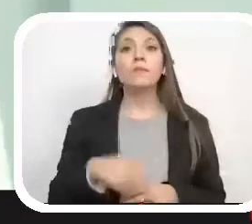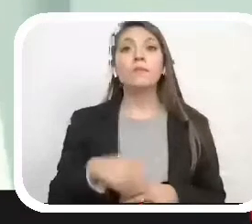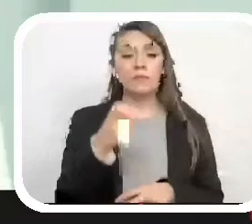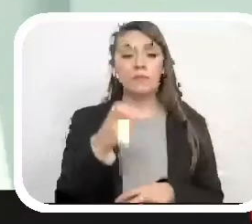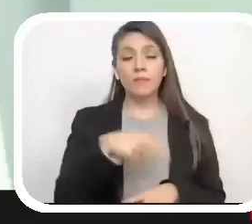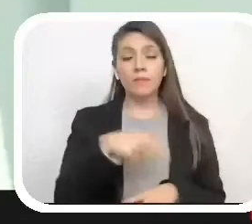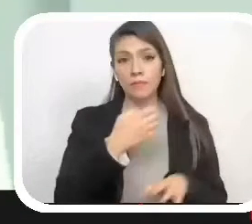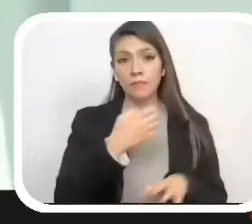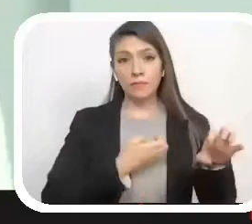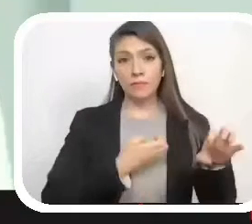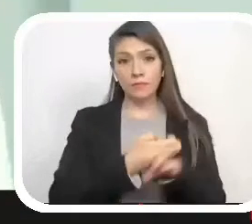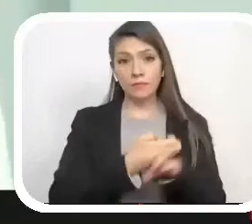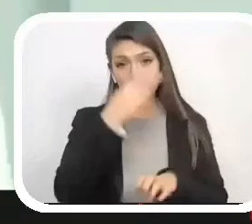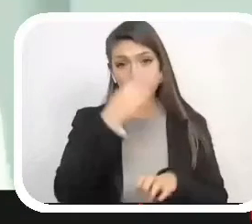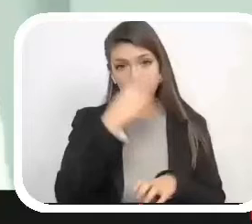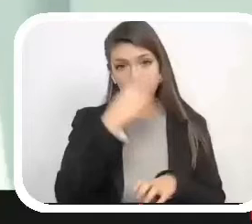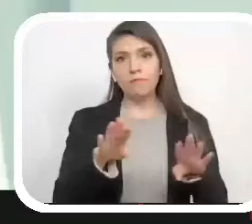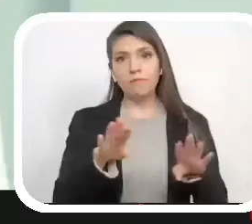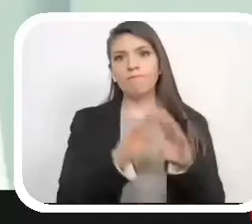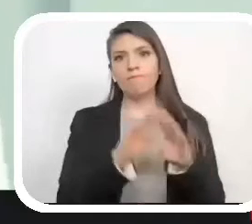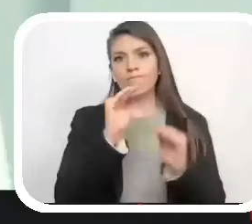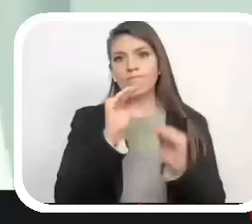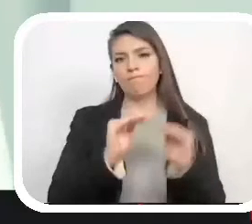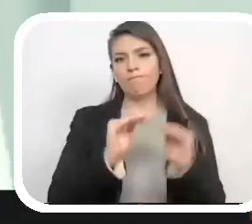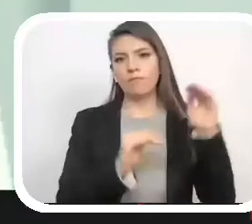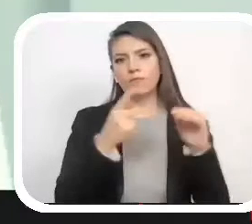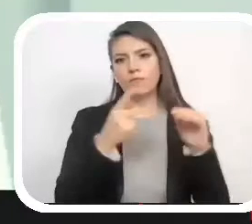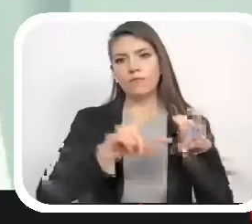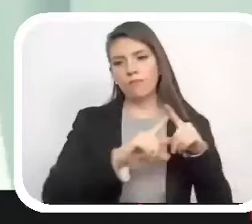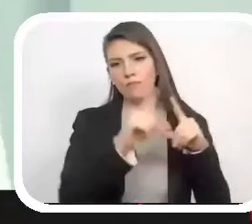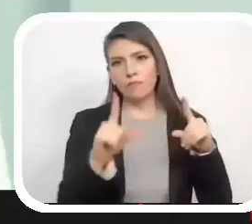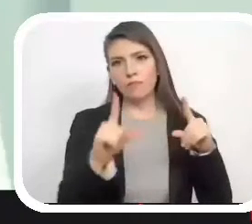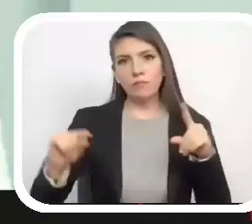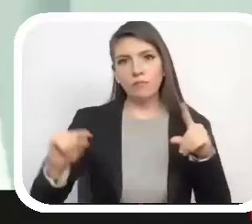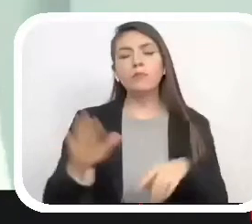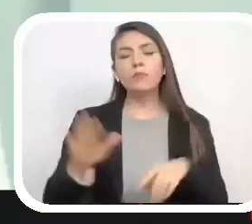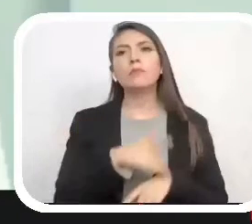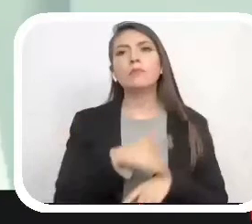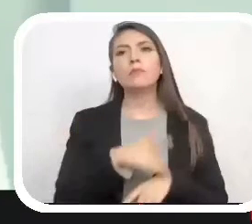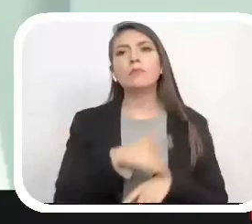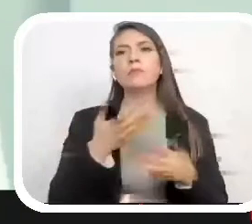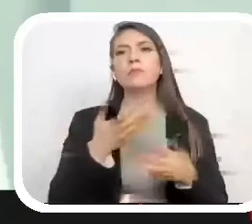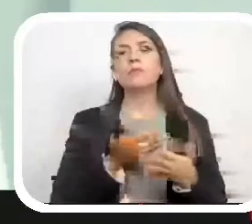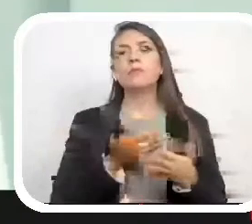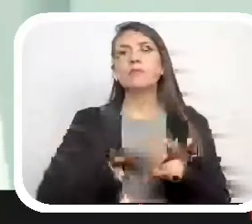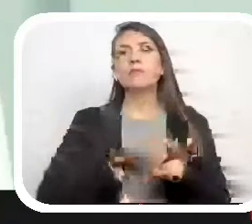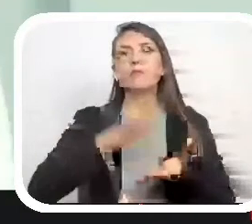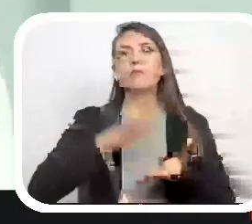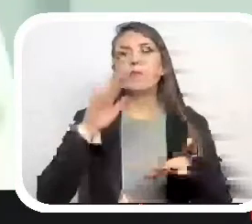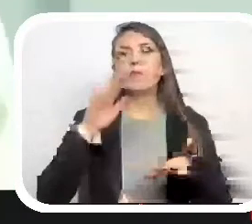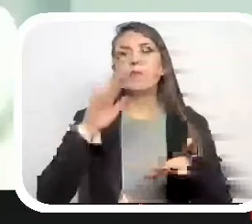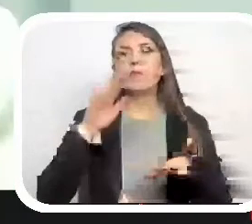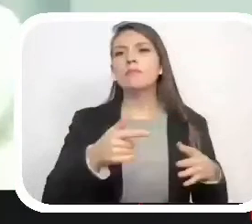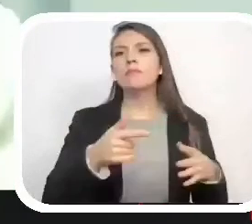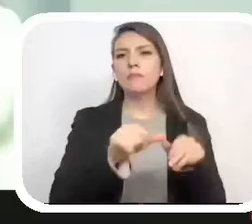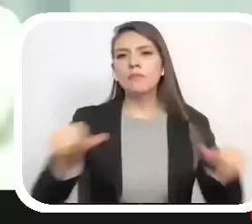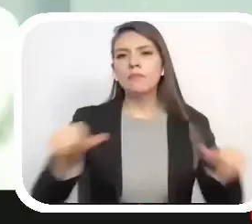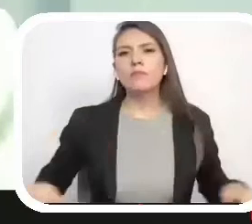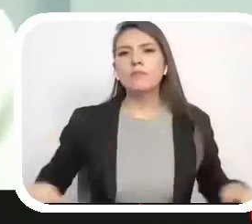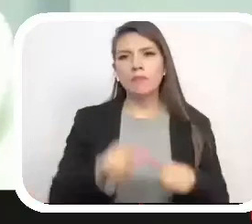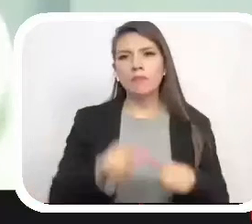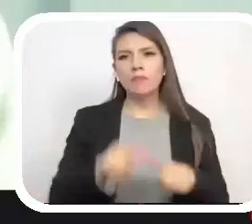en un lugar privilegiado a nivel nacional por el número de hectáreas con superficie forestal y demuestran